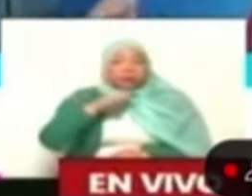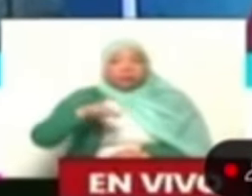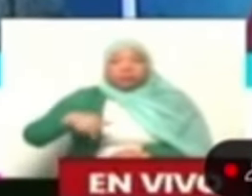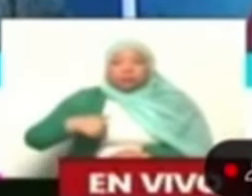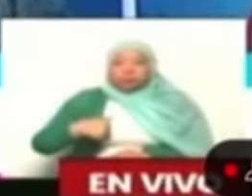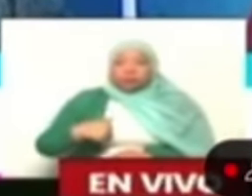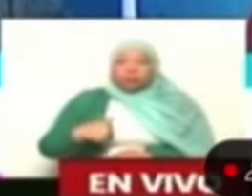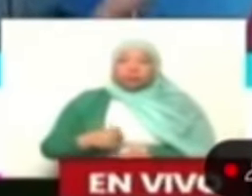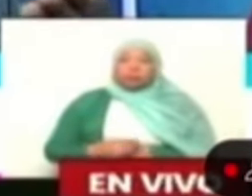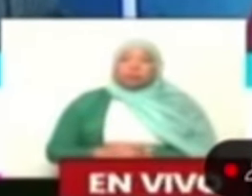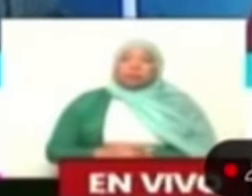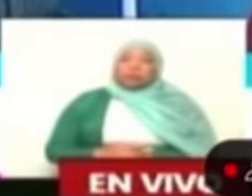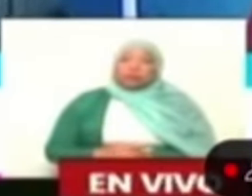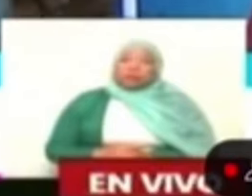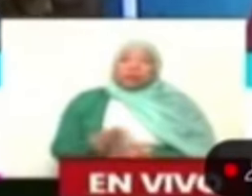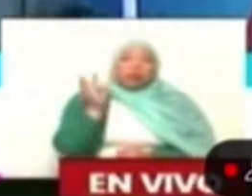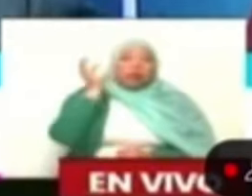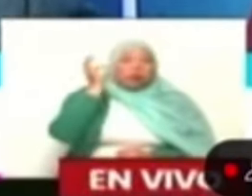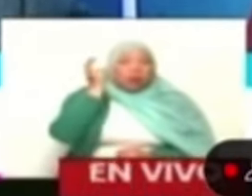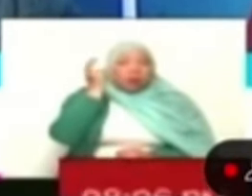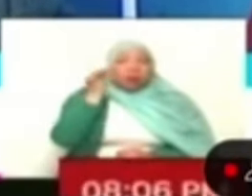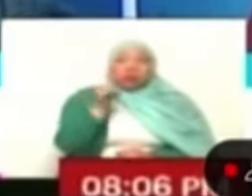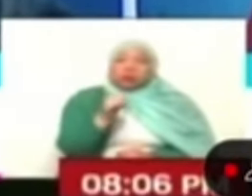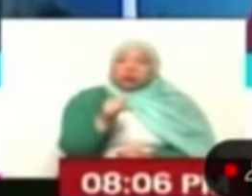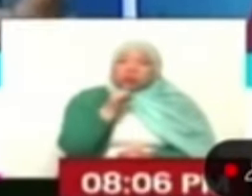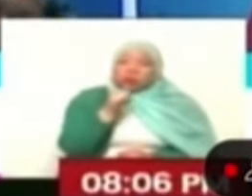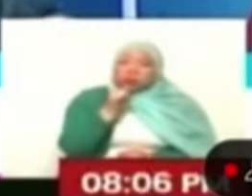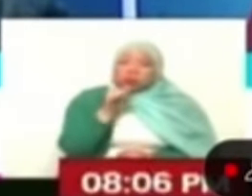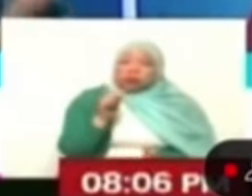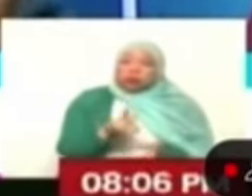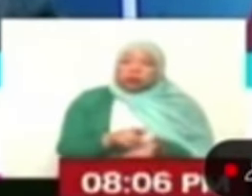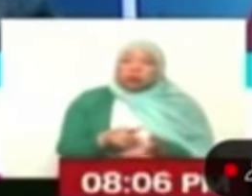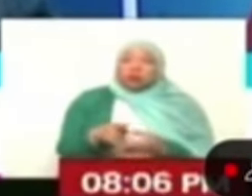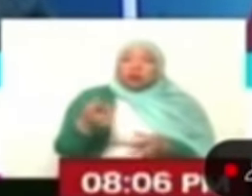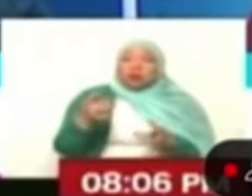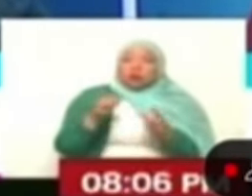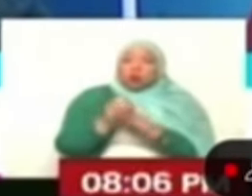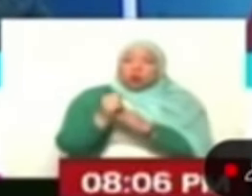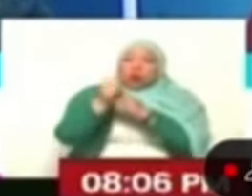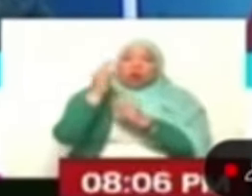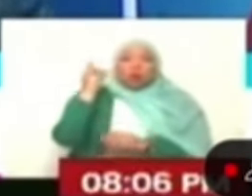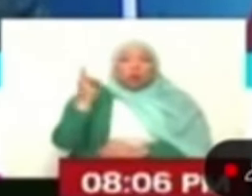bases urbanas, a las mujeres, a las bartolinas, y le toca a los líderes de